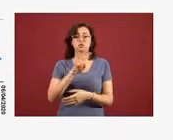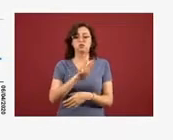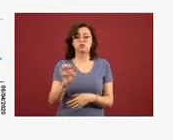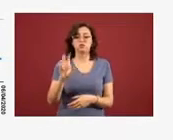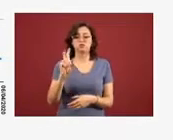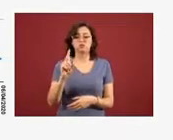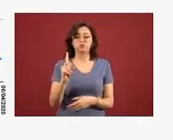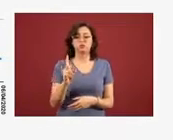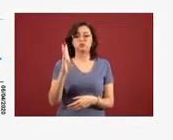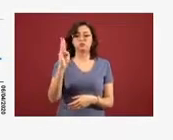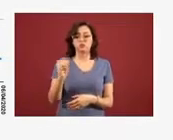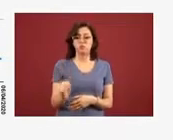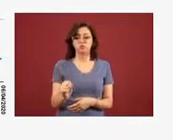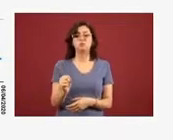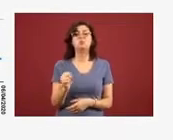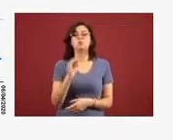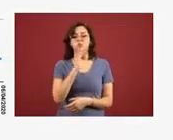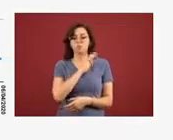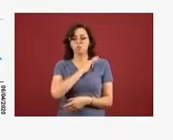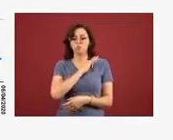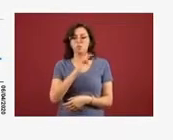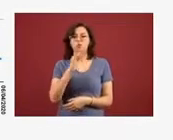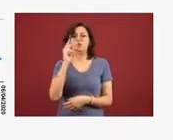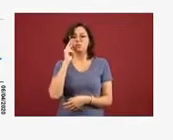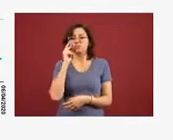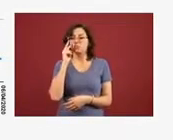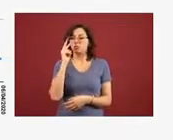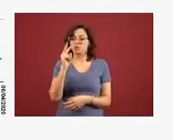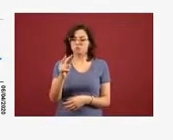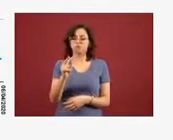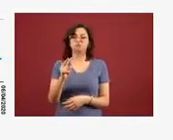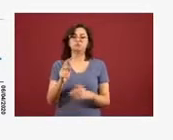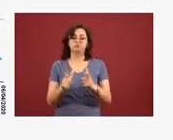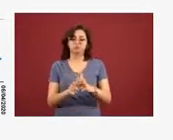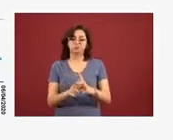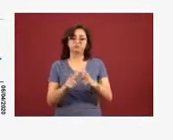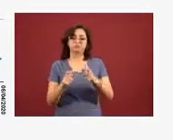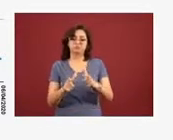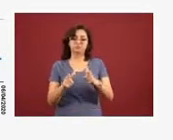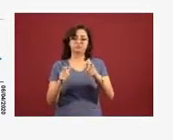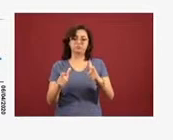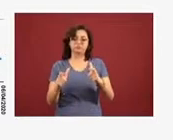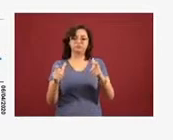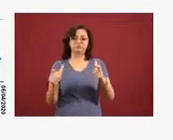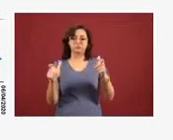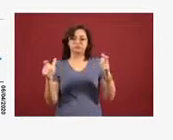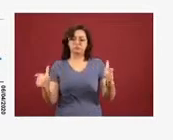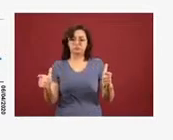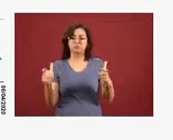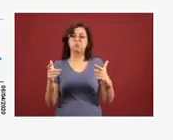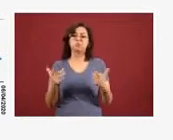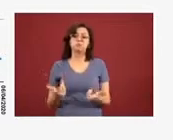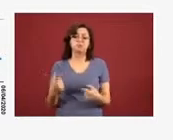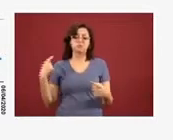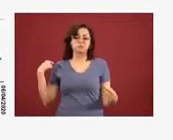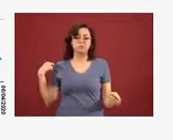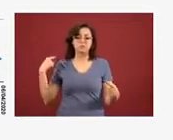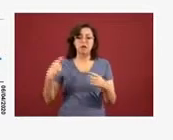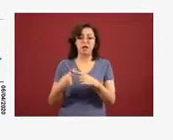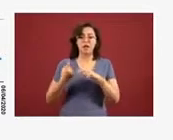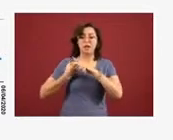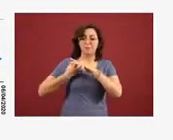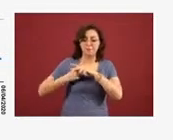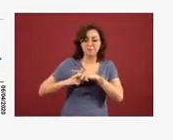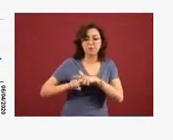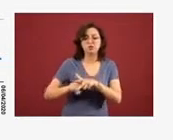y bueno, podemos ver que todavía continuamos con esa tendencia ascendente y los días que han pasado desde que en su momento